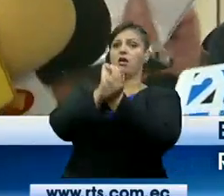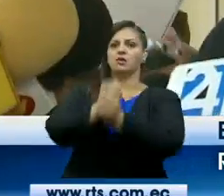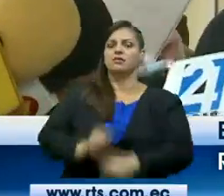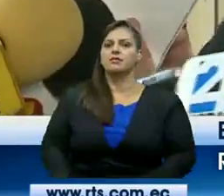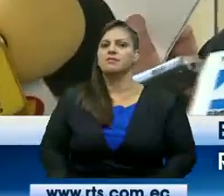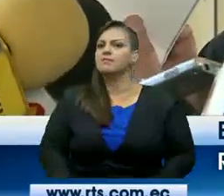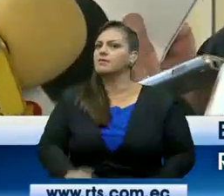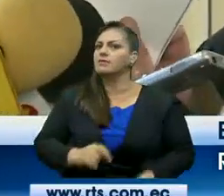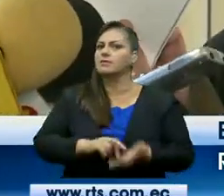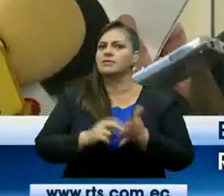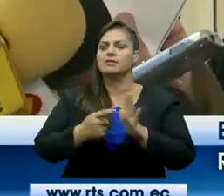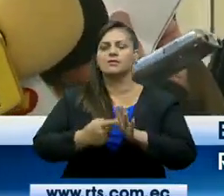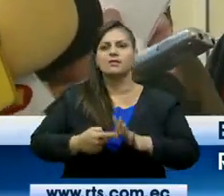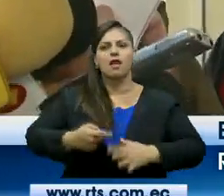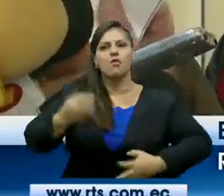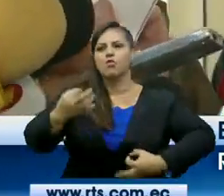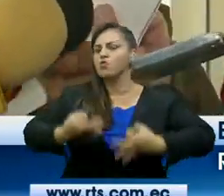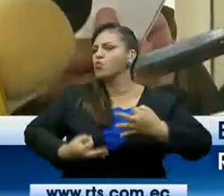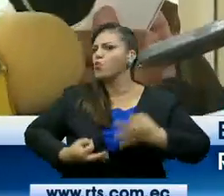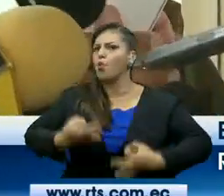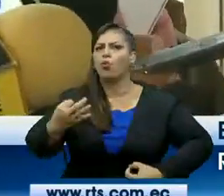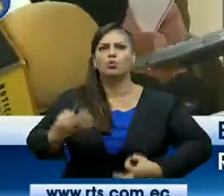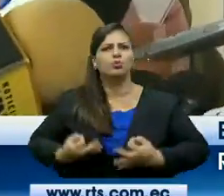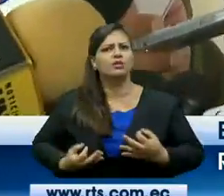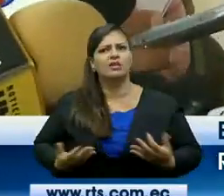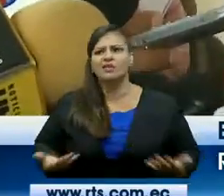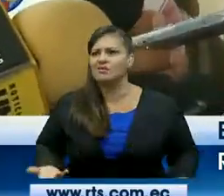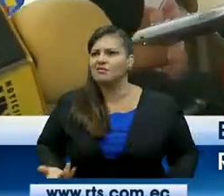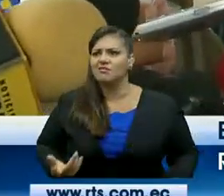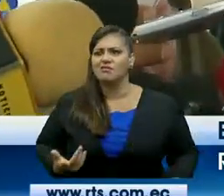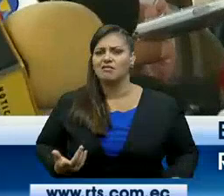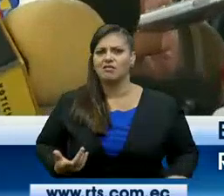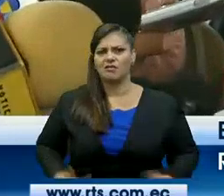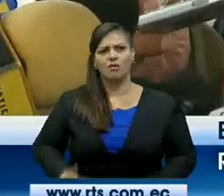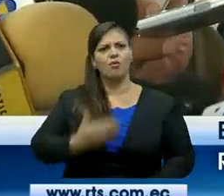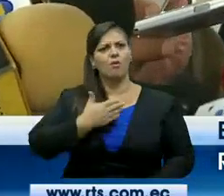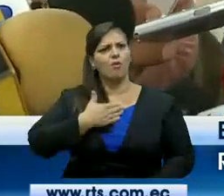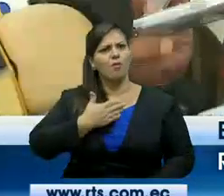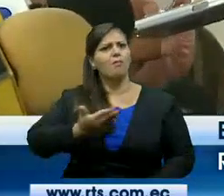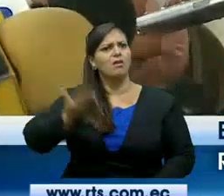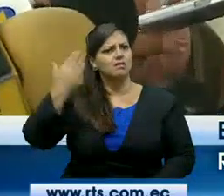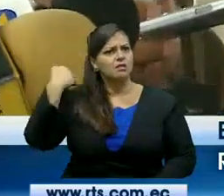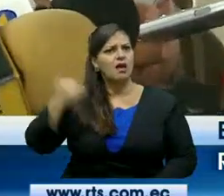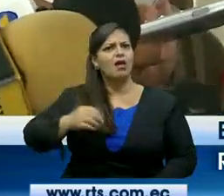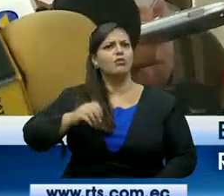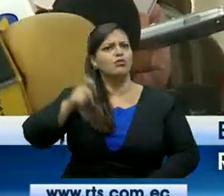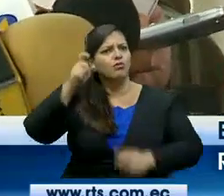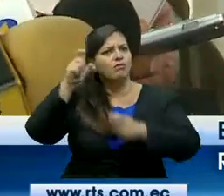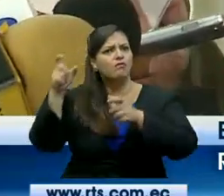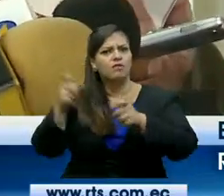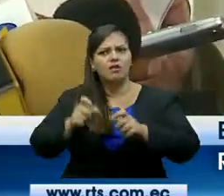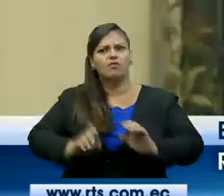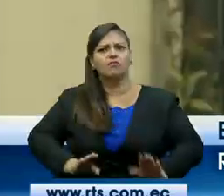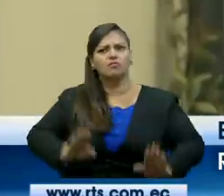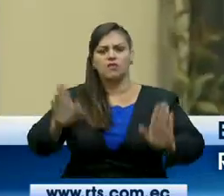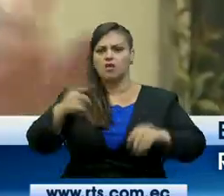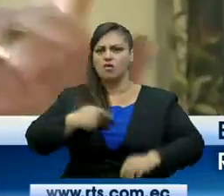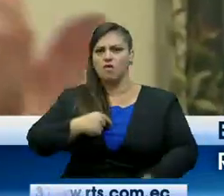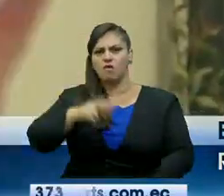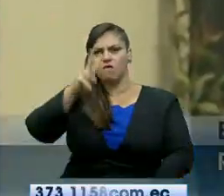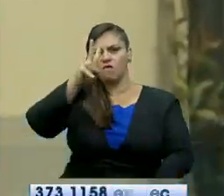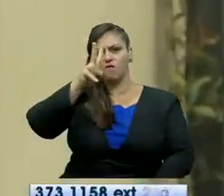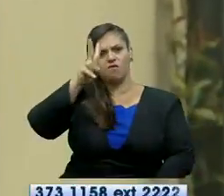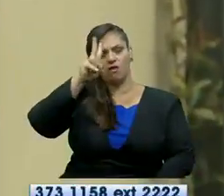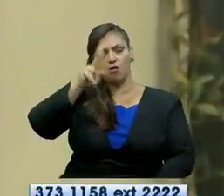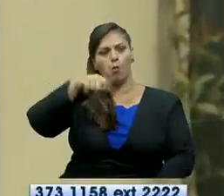absoluta injusticia con una persona como un ex fiscal general del Estado que no tiene rabo de paja. Que